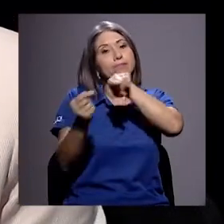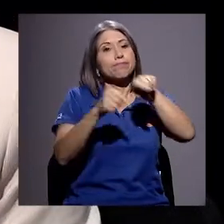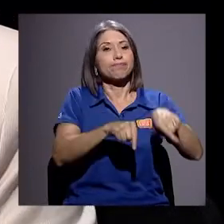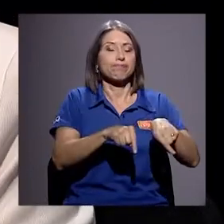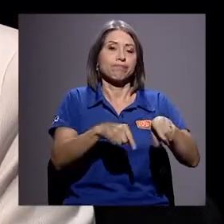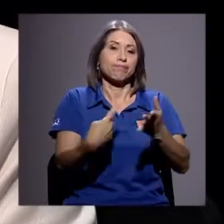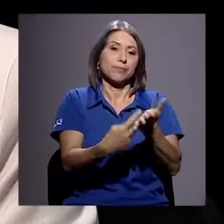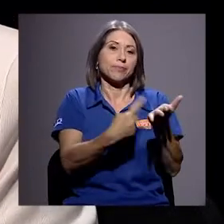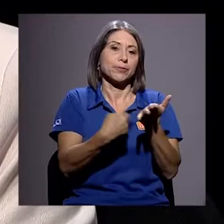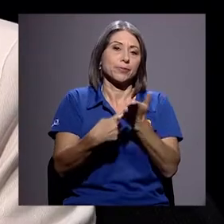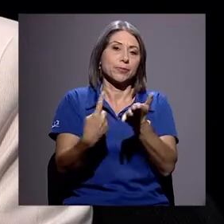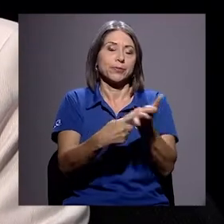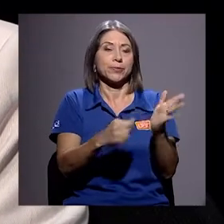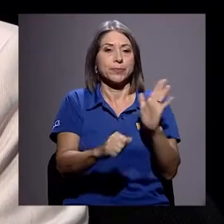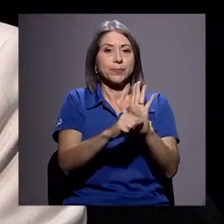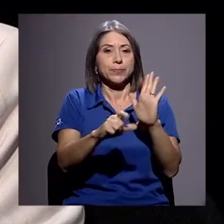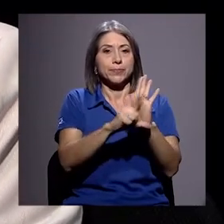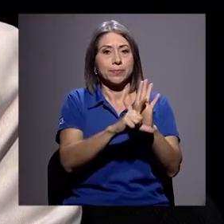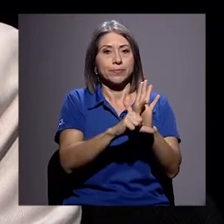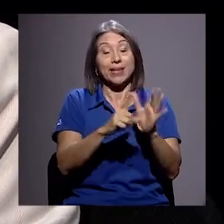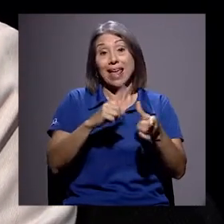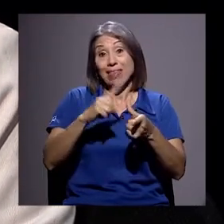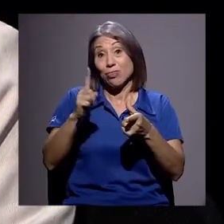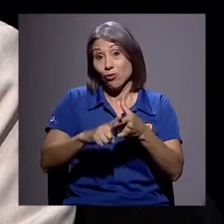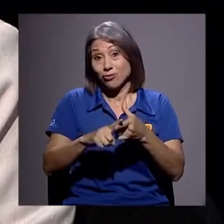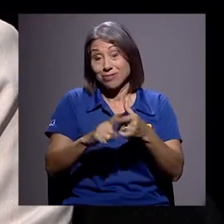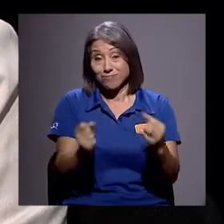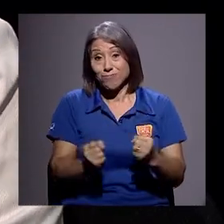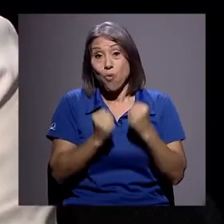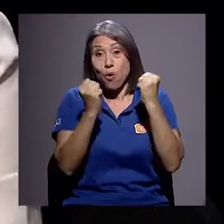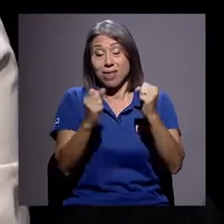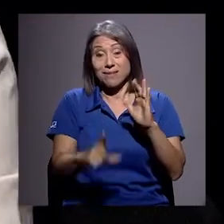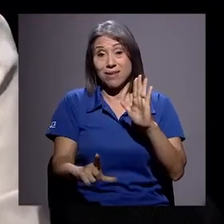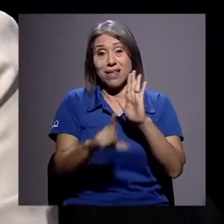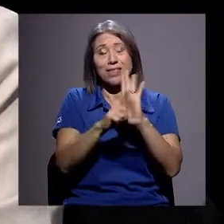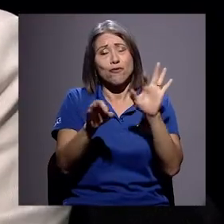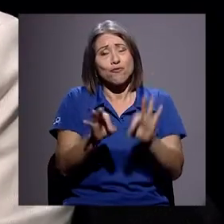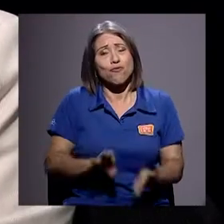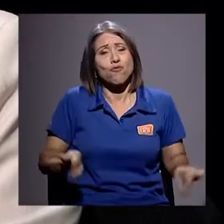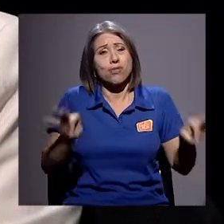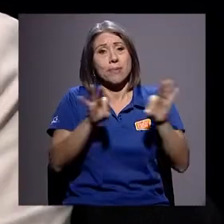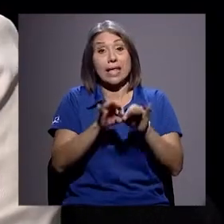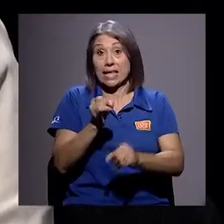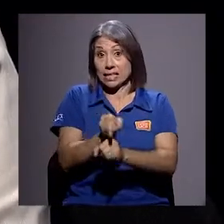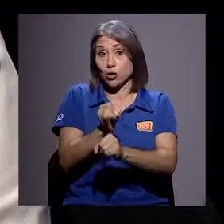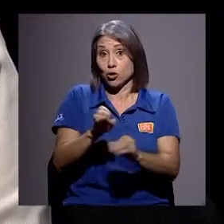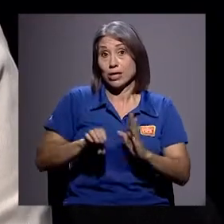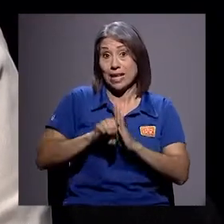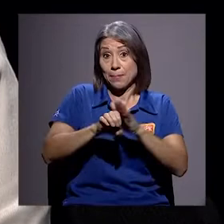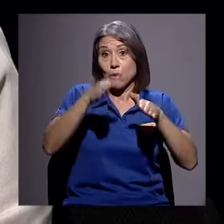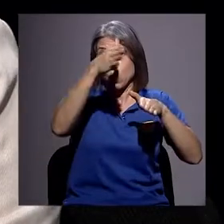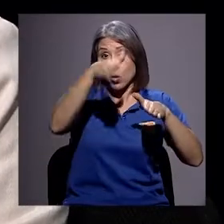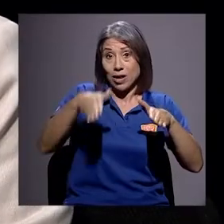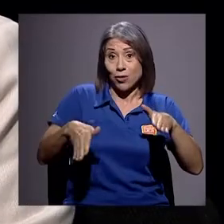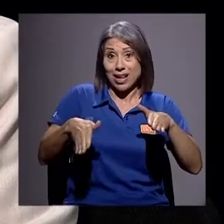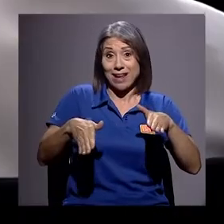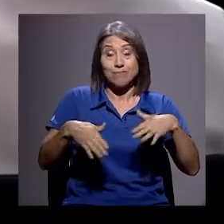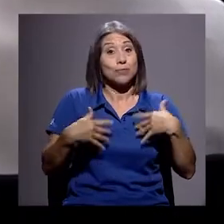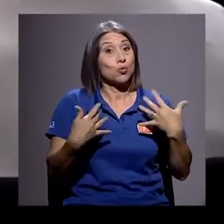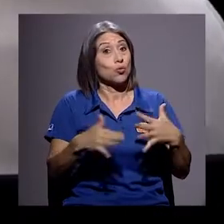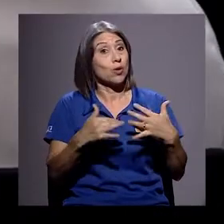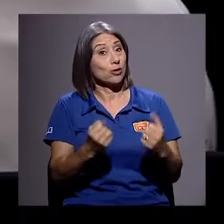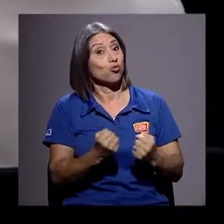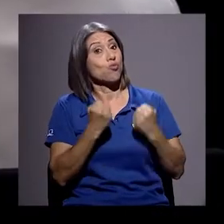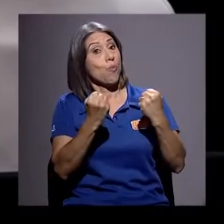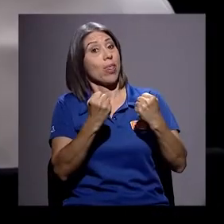legislativa entonces el poder legislativo es fundamental de hecho instituciones como la contraloría que